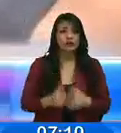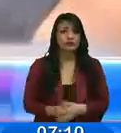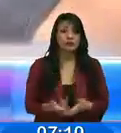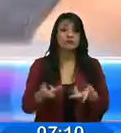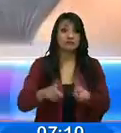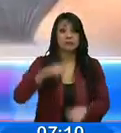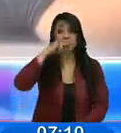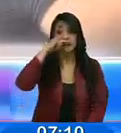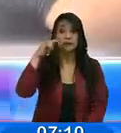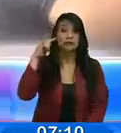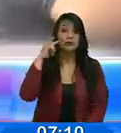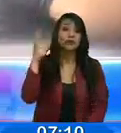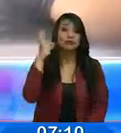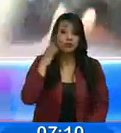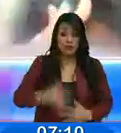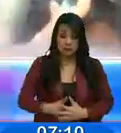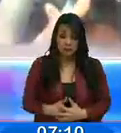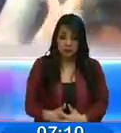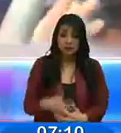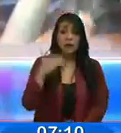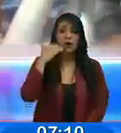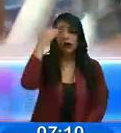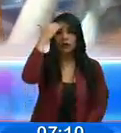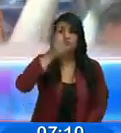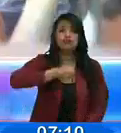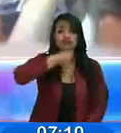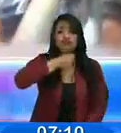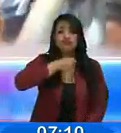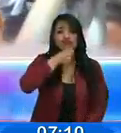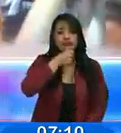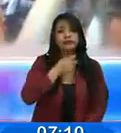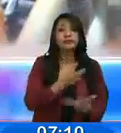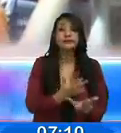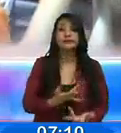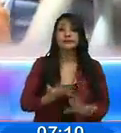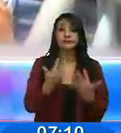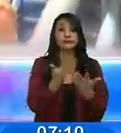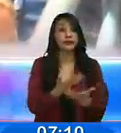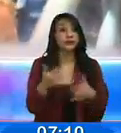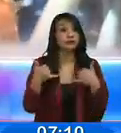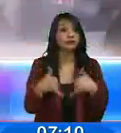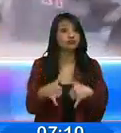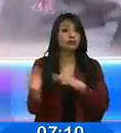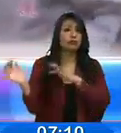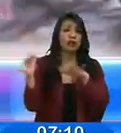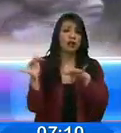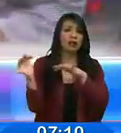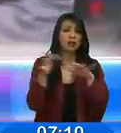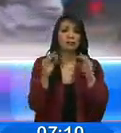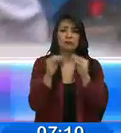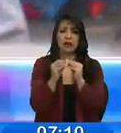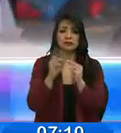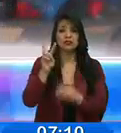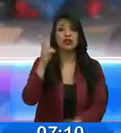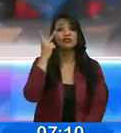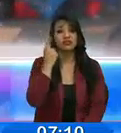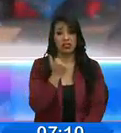existen niños, mujeres embarazadas, adultos mayores. Ellos siguen en la espera y más continúan llegando. 2 días y medio para ser más